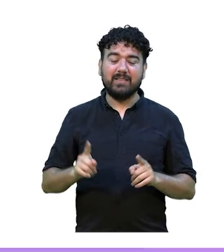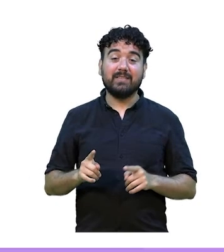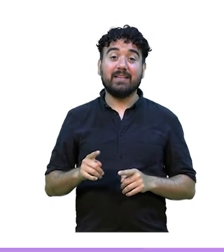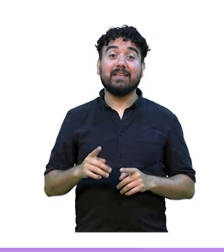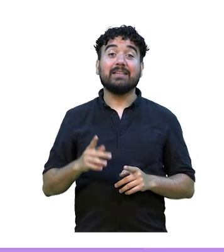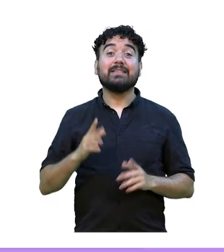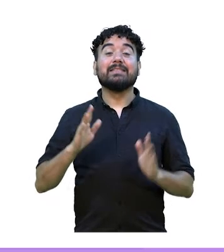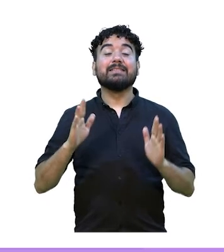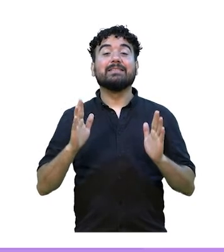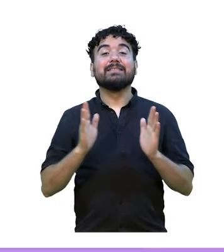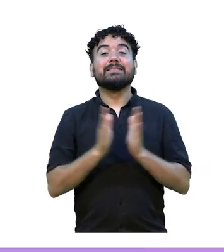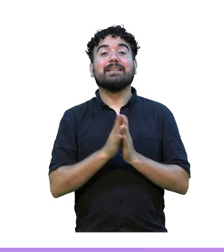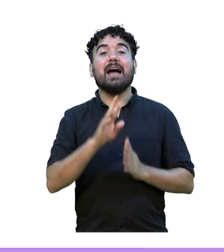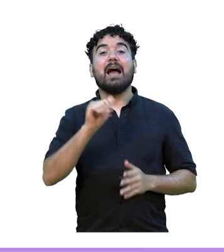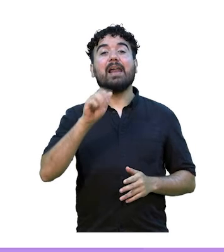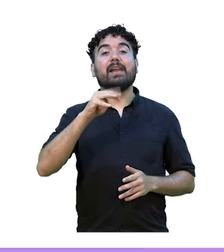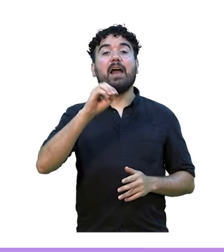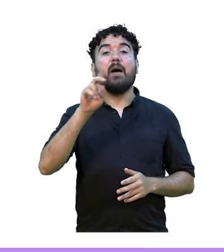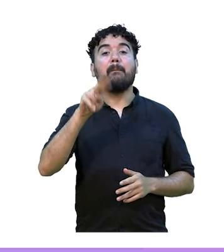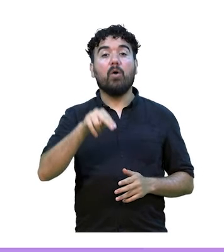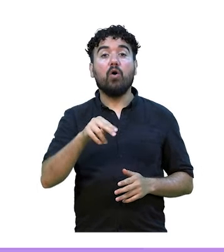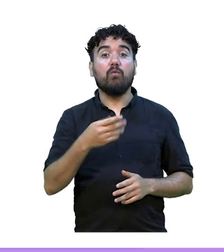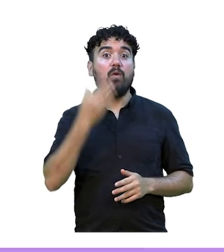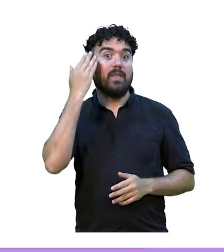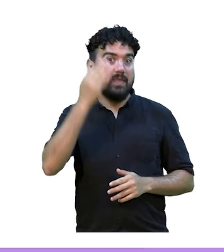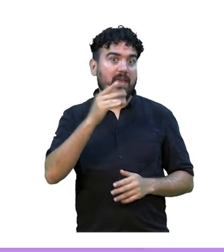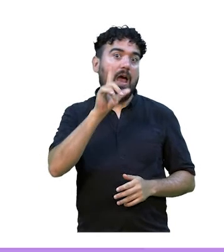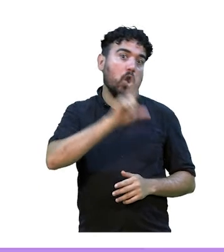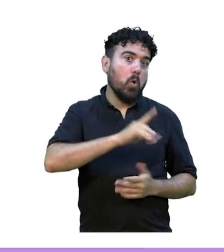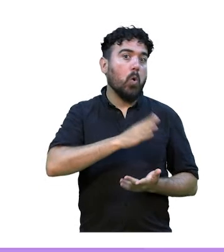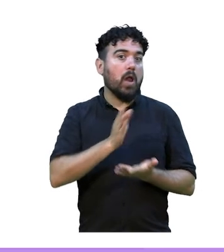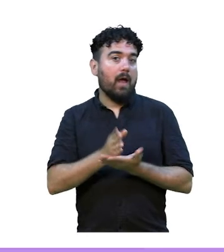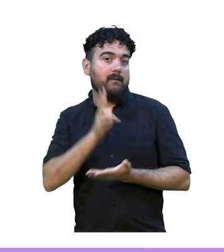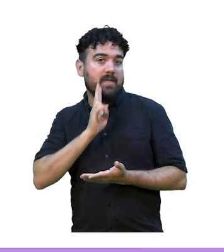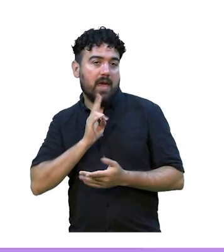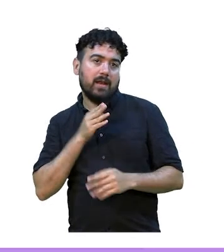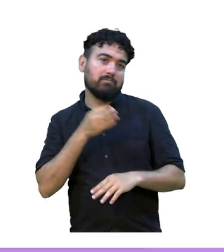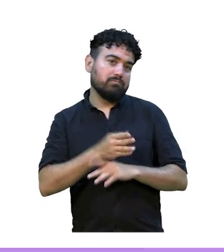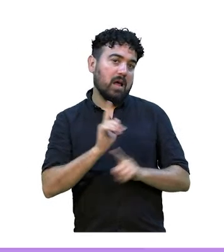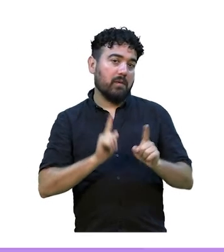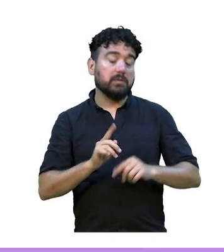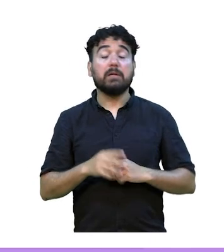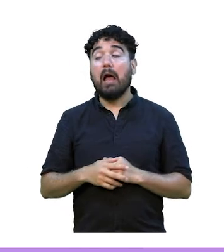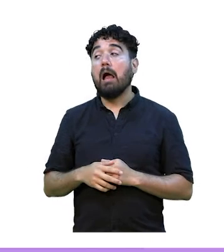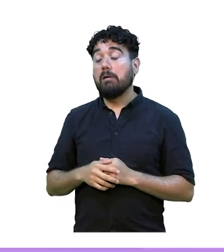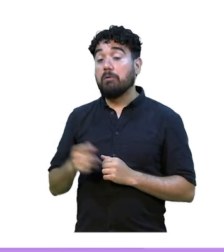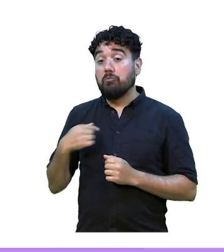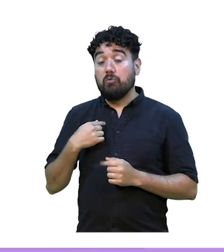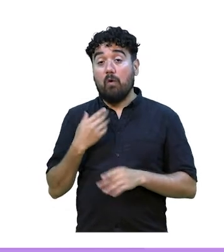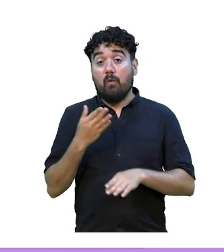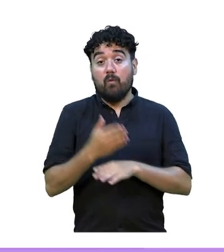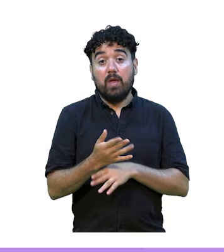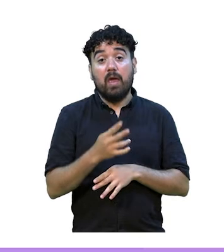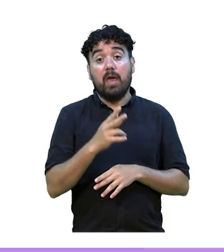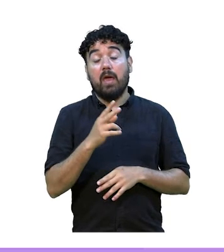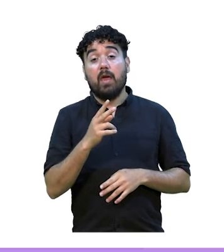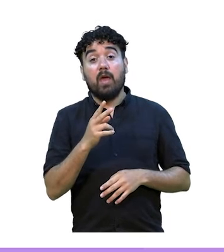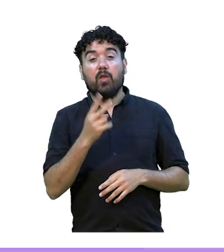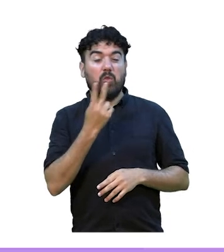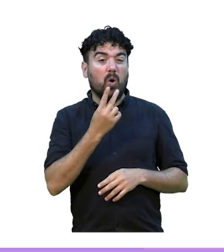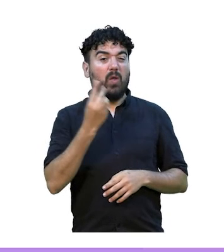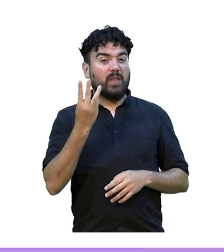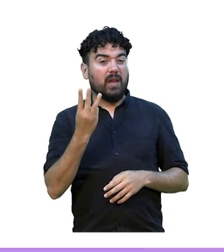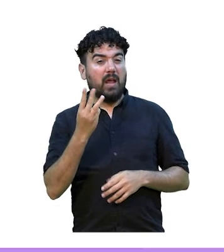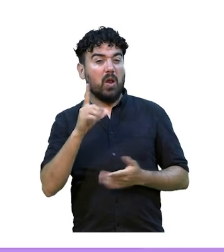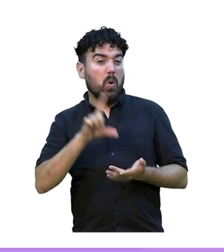siempre a los días sábados, a mí me tocó hacer en San Ramón día de semana, eso. Y bueno, donde estuve yo en 2 o 3